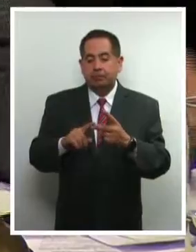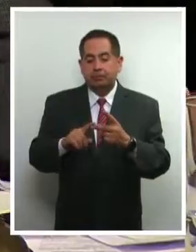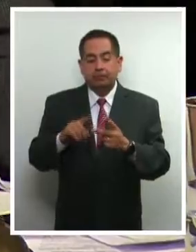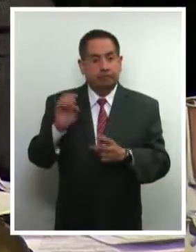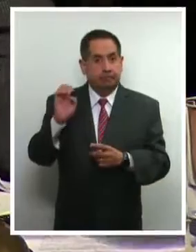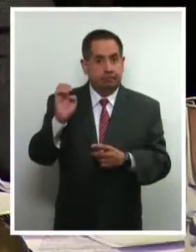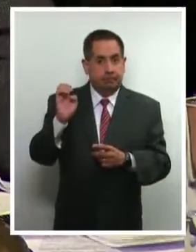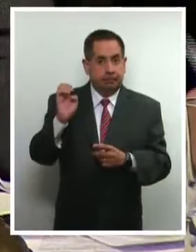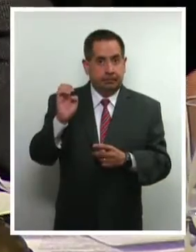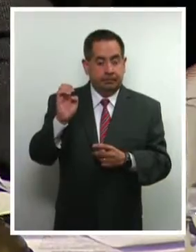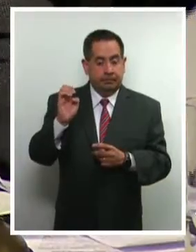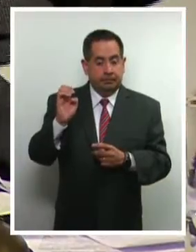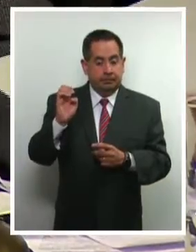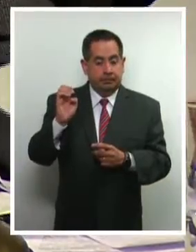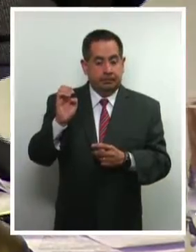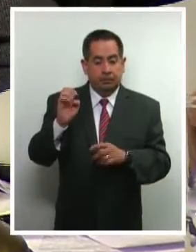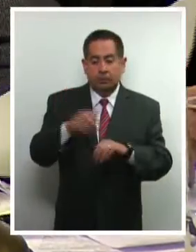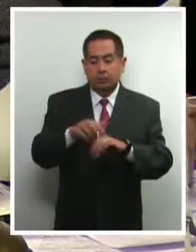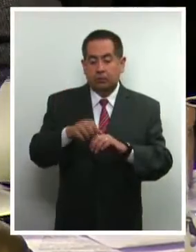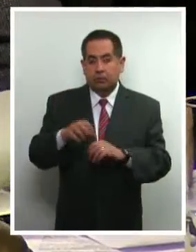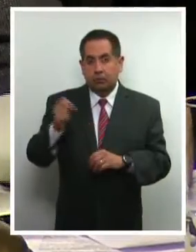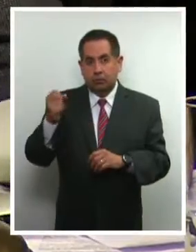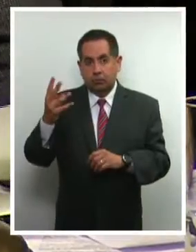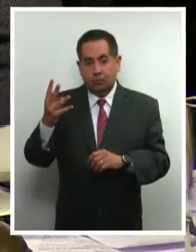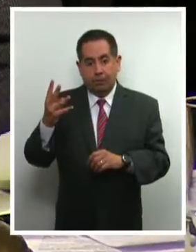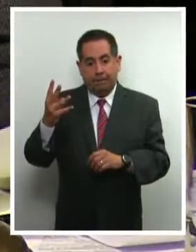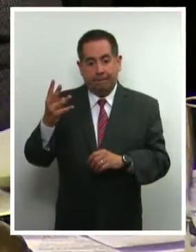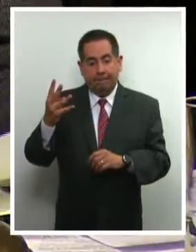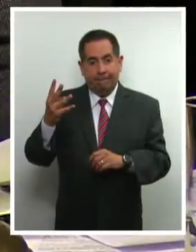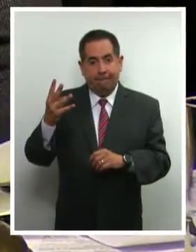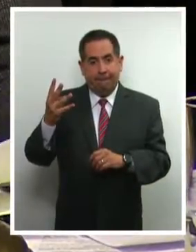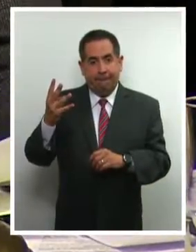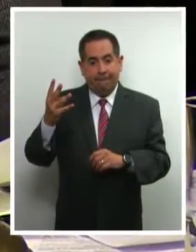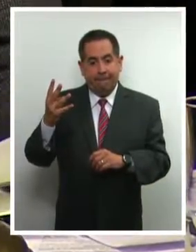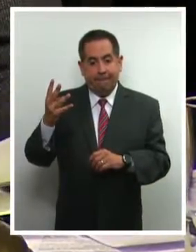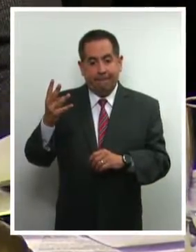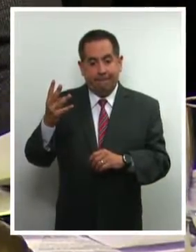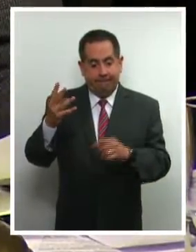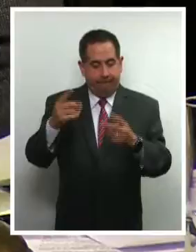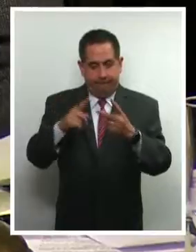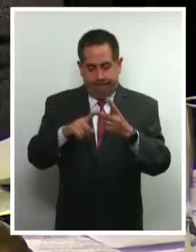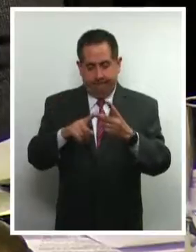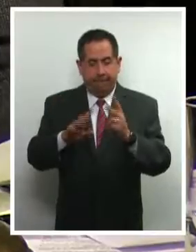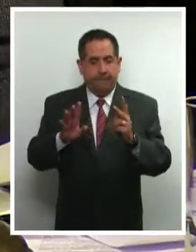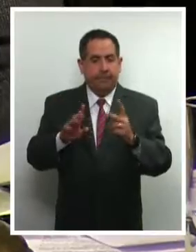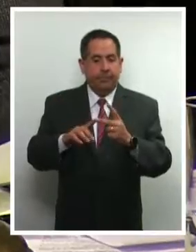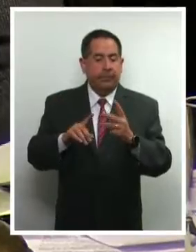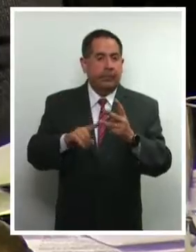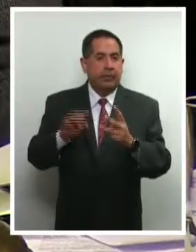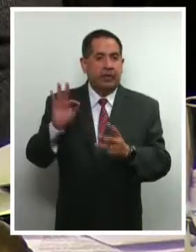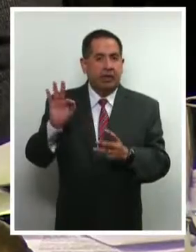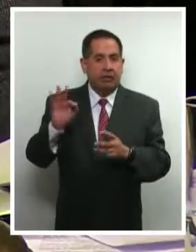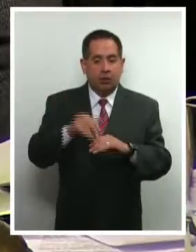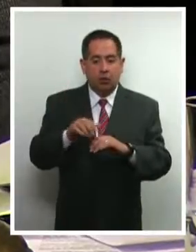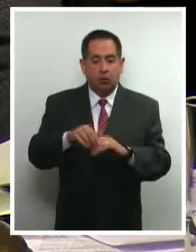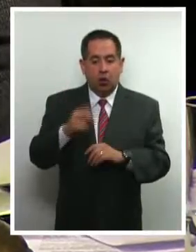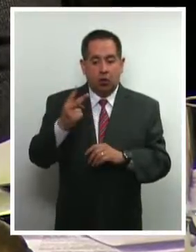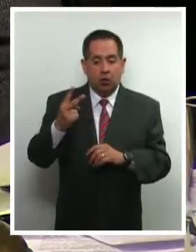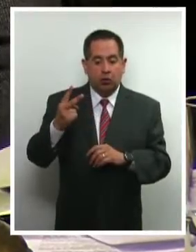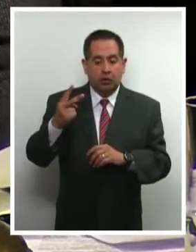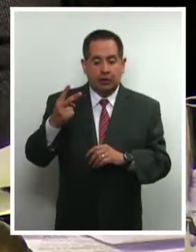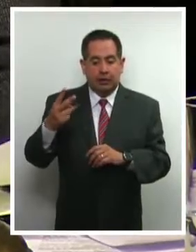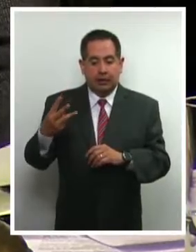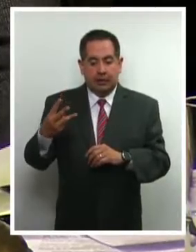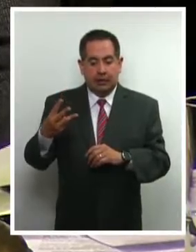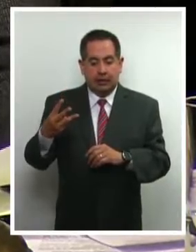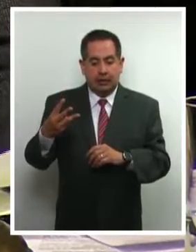E, el numeral 4, que no está controvertido. En el F, los numerales 2 y